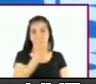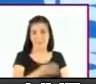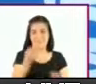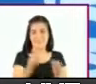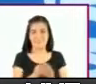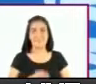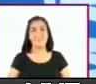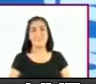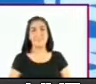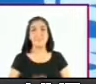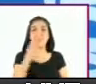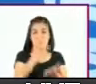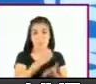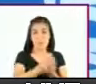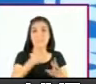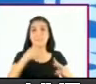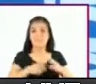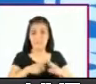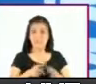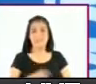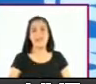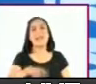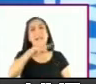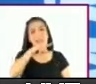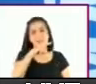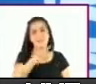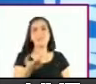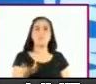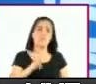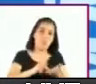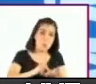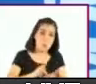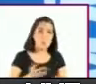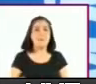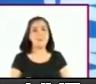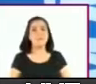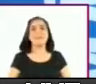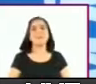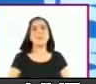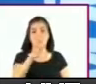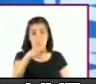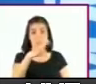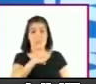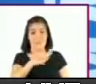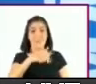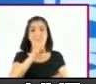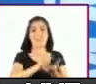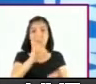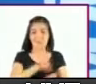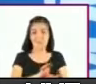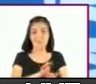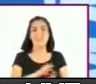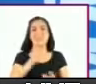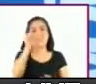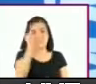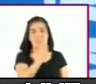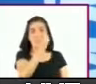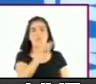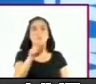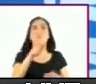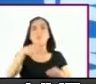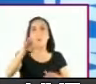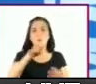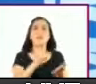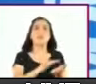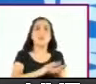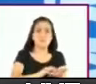sesión: su cuaderno de matemáticas, un lápiz o bolígrafo. Si tienen discapacidad visual, preparen hojas layer,